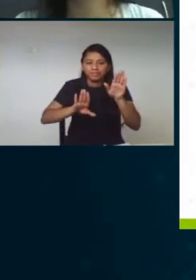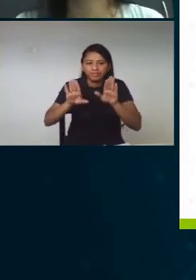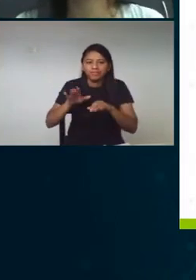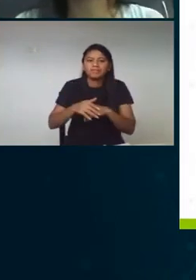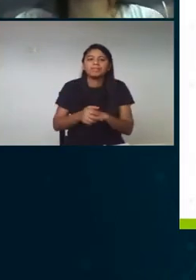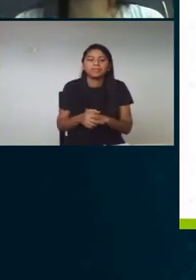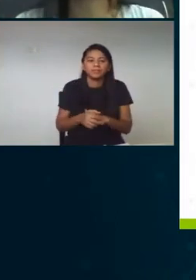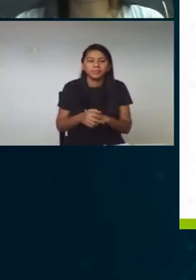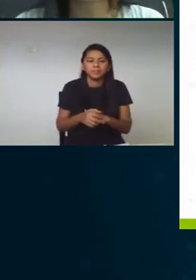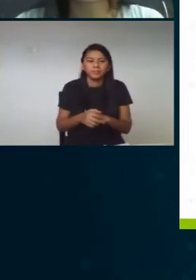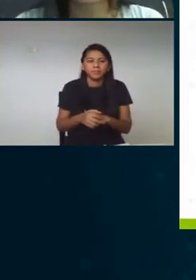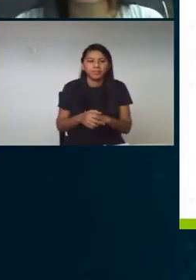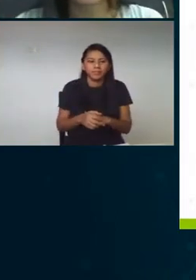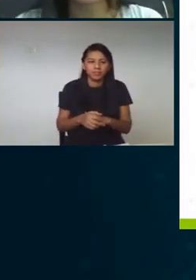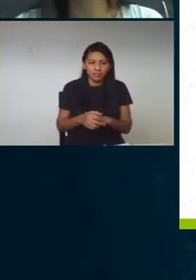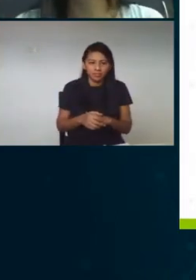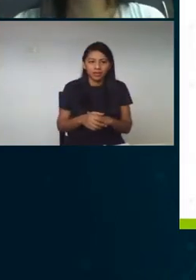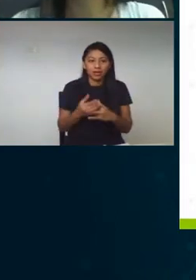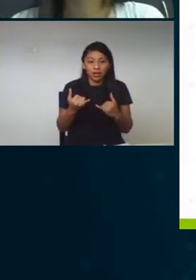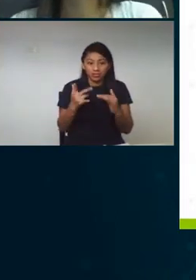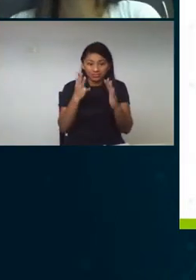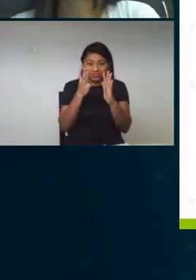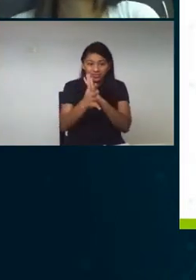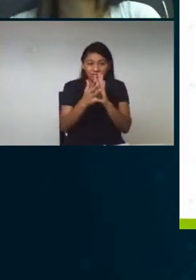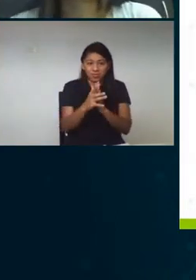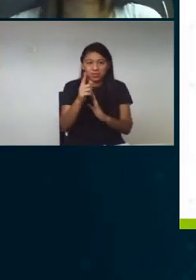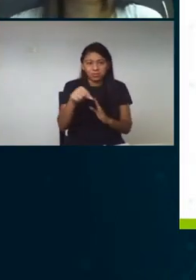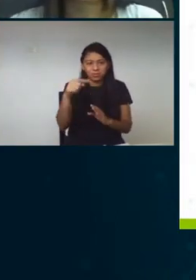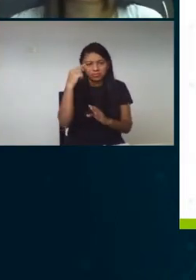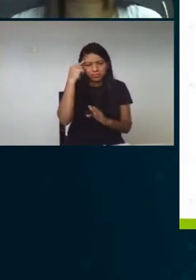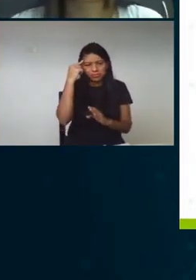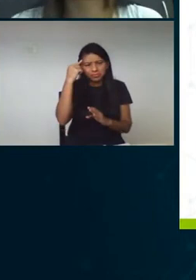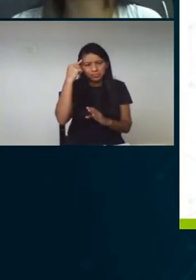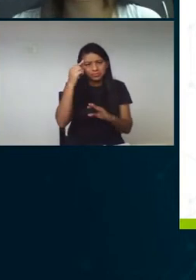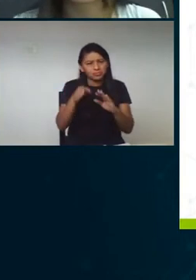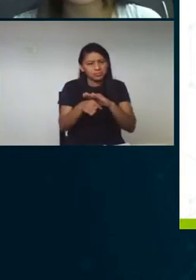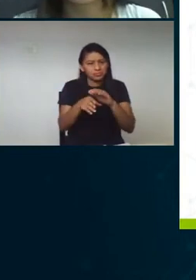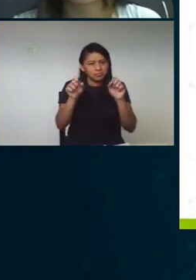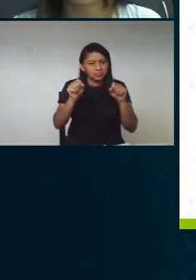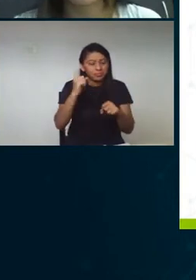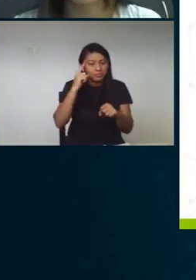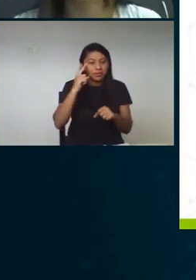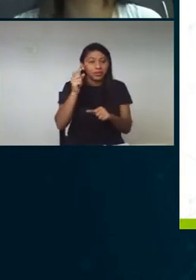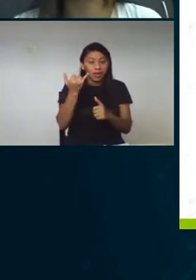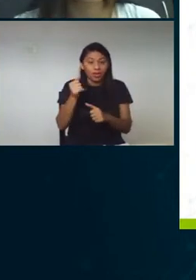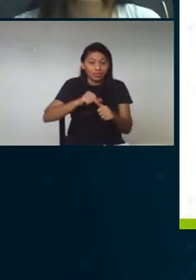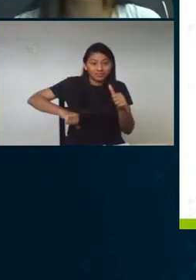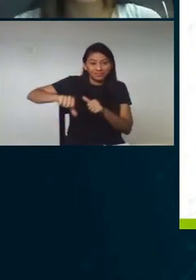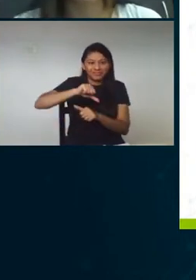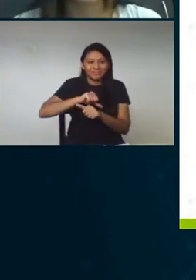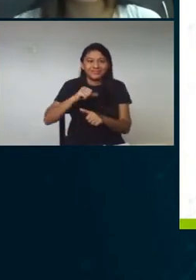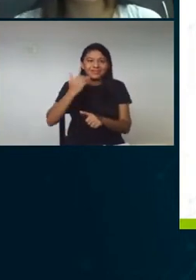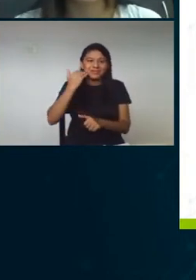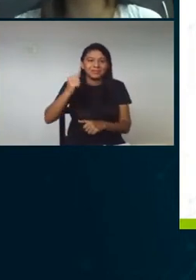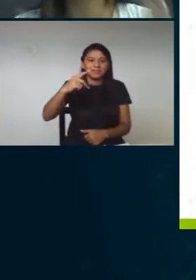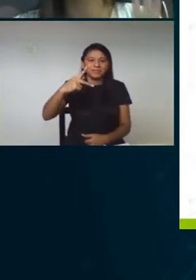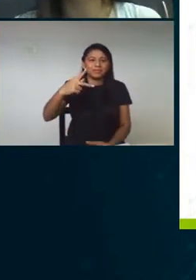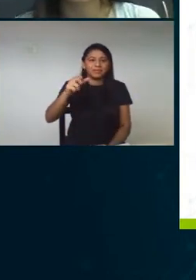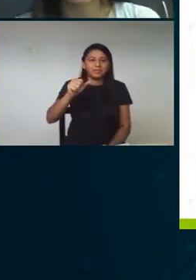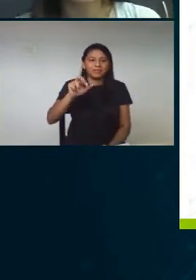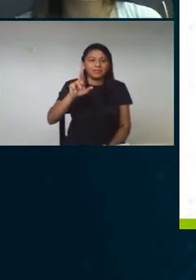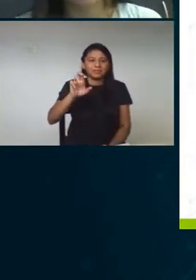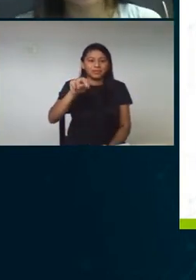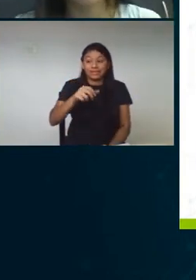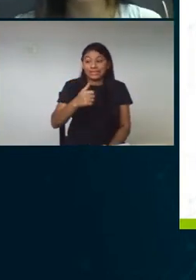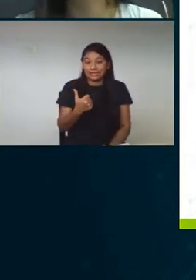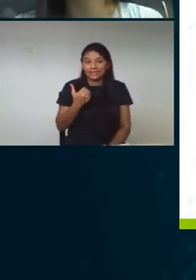Entonces, quiero dejarlos pues como con este dato. Mi compañera Karen Bedoya los va a seguir acompañando y esperamos de todas maneras pues